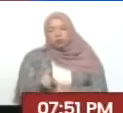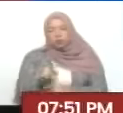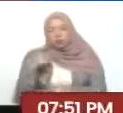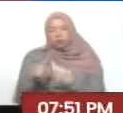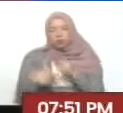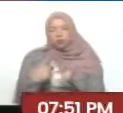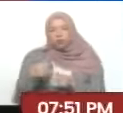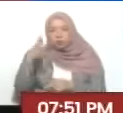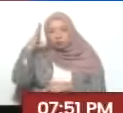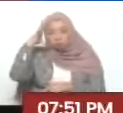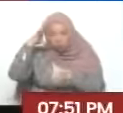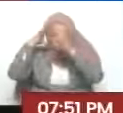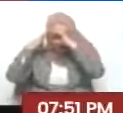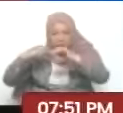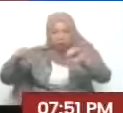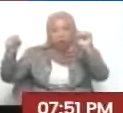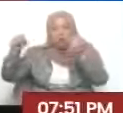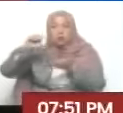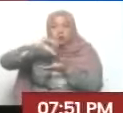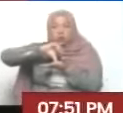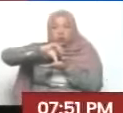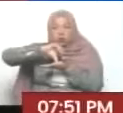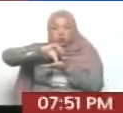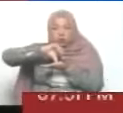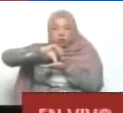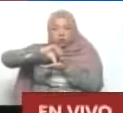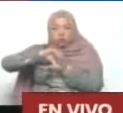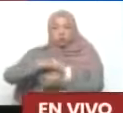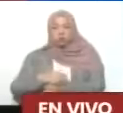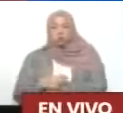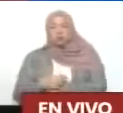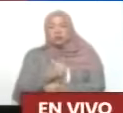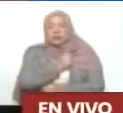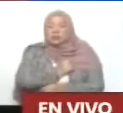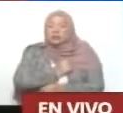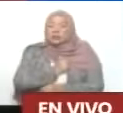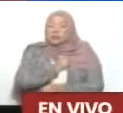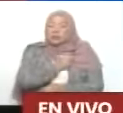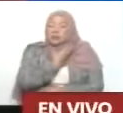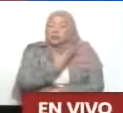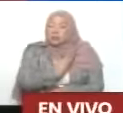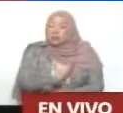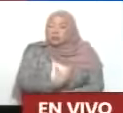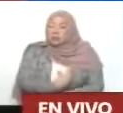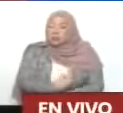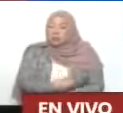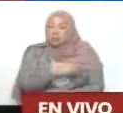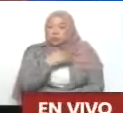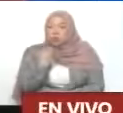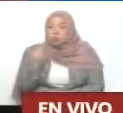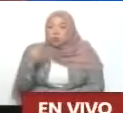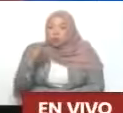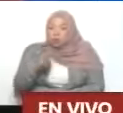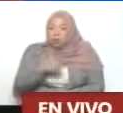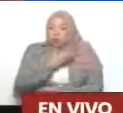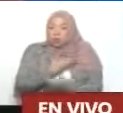la embajada de Irán, con motivo del lamentable fallecimiento de mi hermano, amigo,